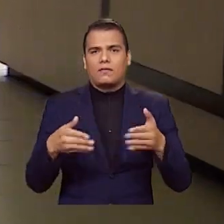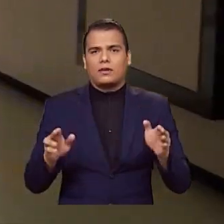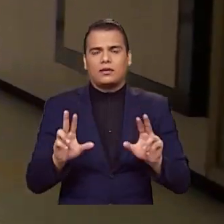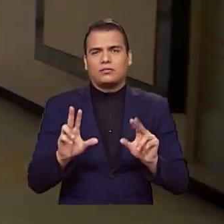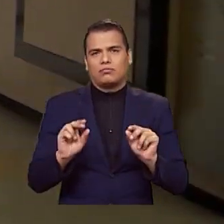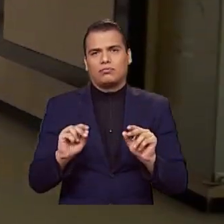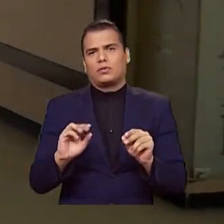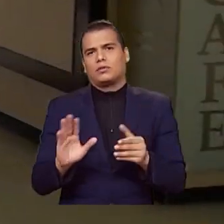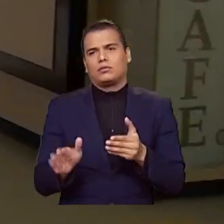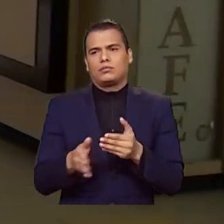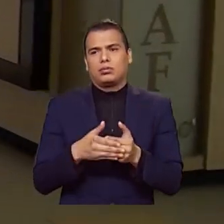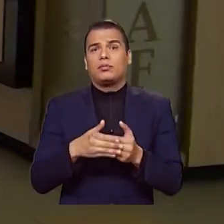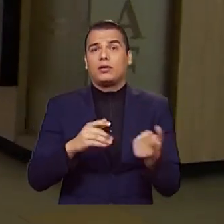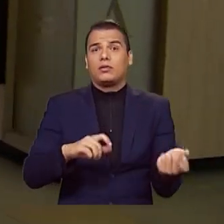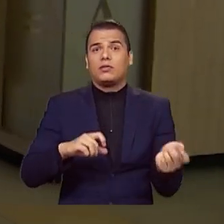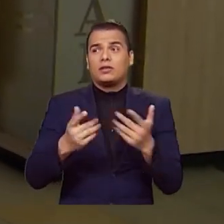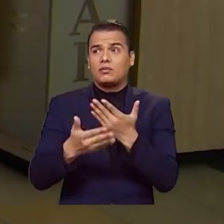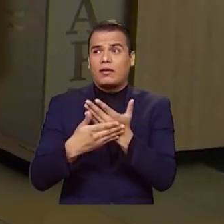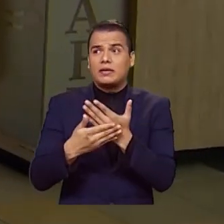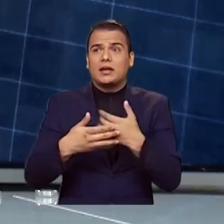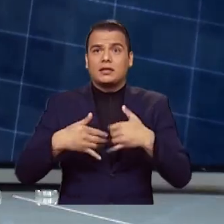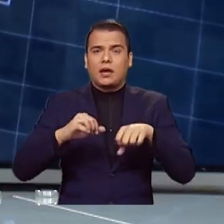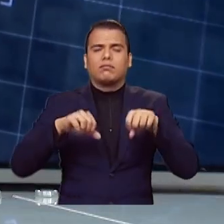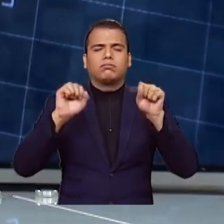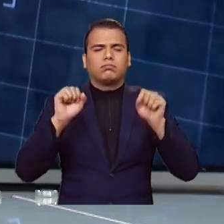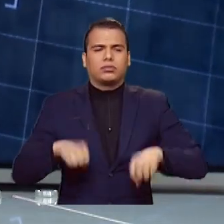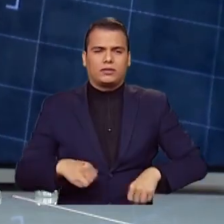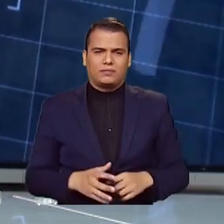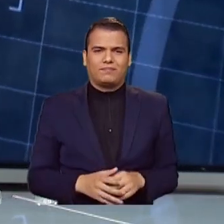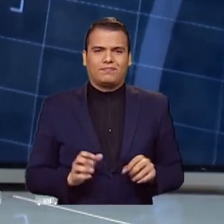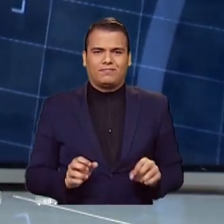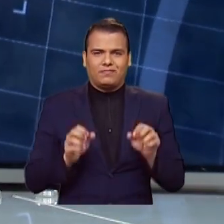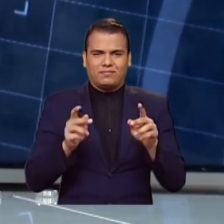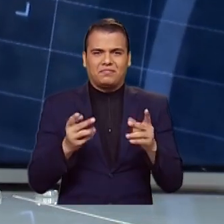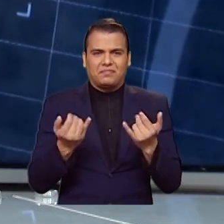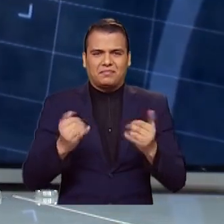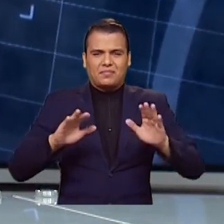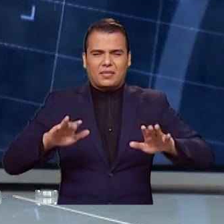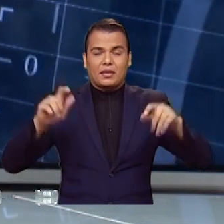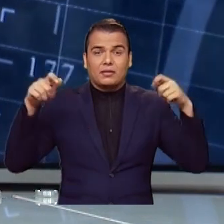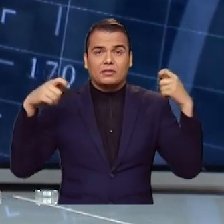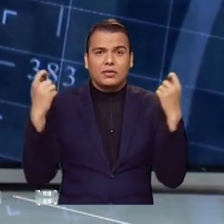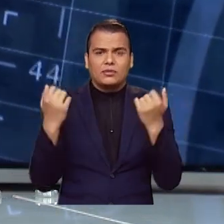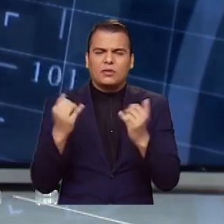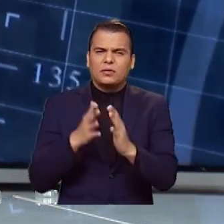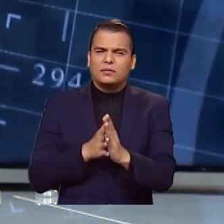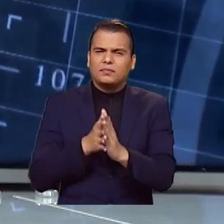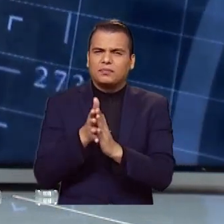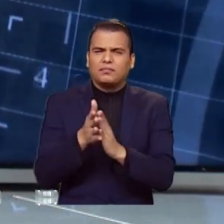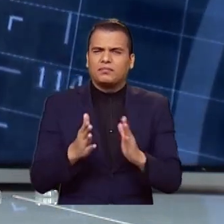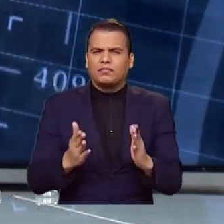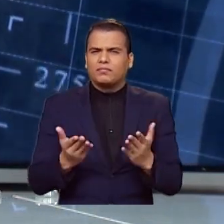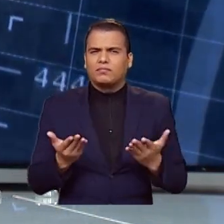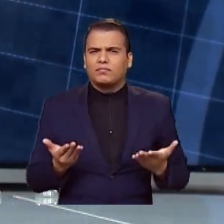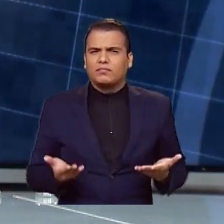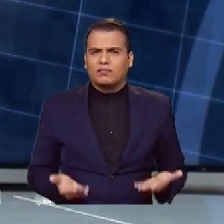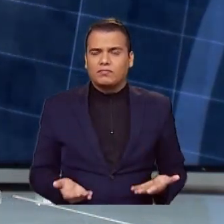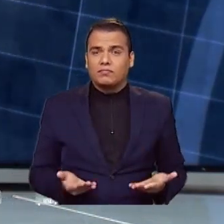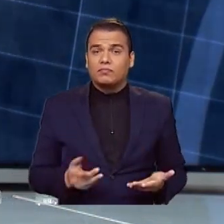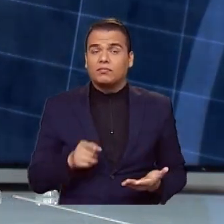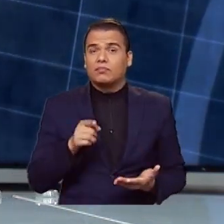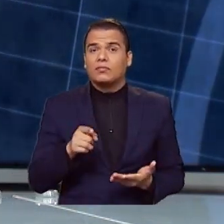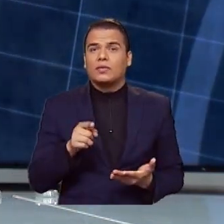también están listos para cuando se dé su regreso. Momento para la pausa en Telepacífico Noticias, más cerca de la región y al regreso la